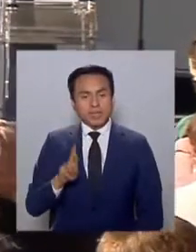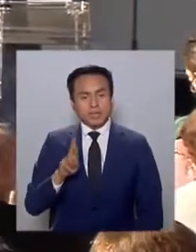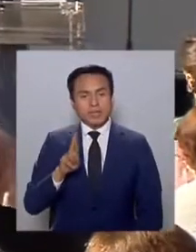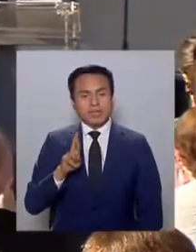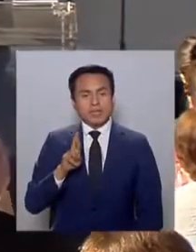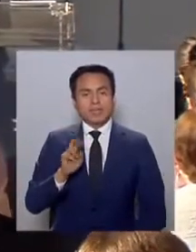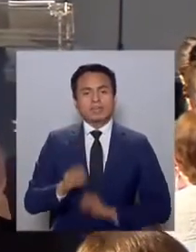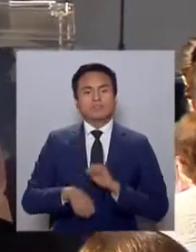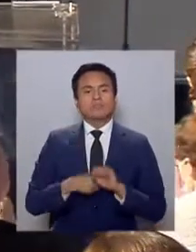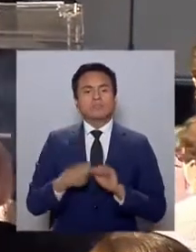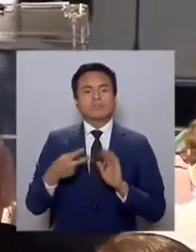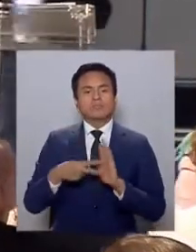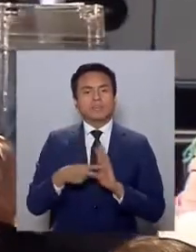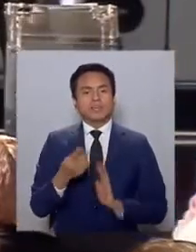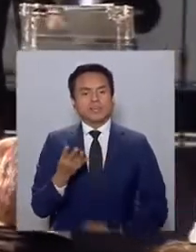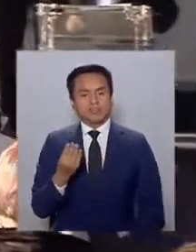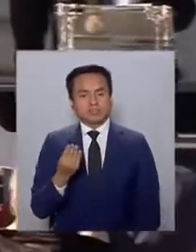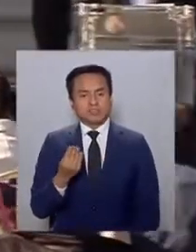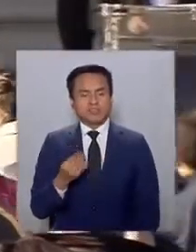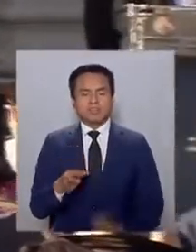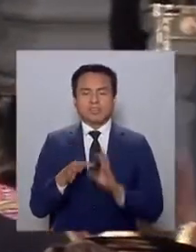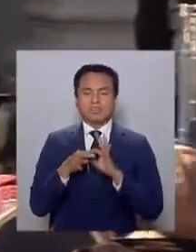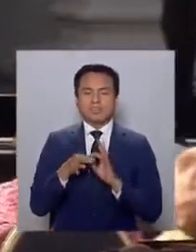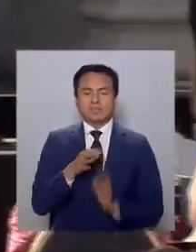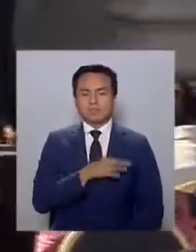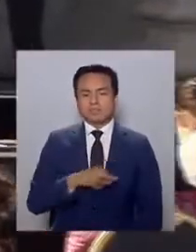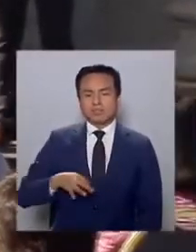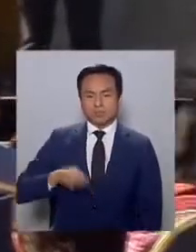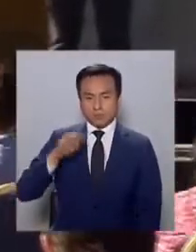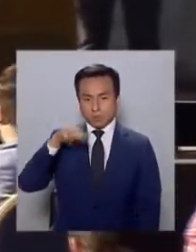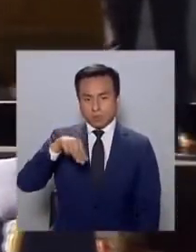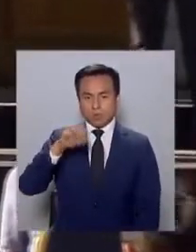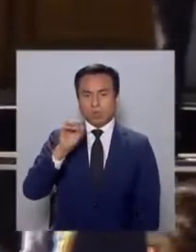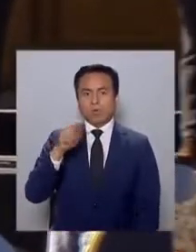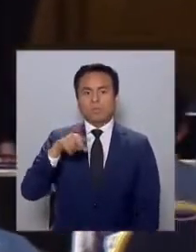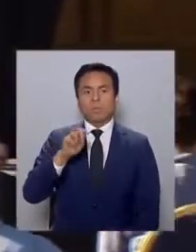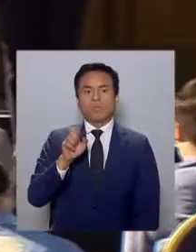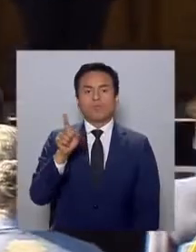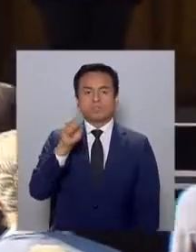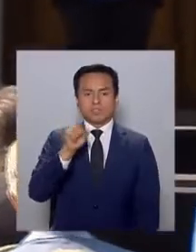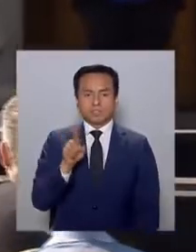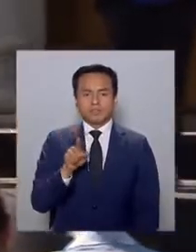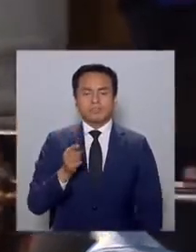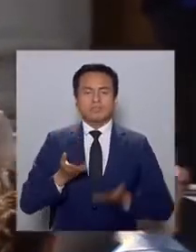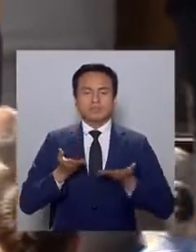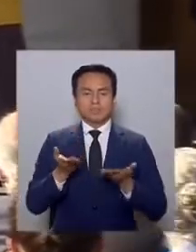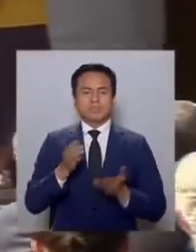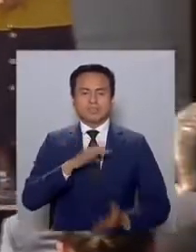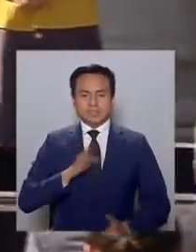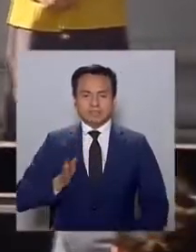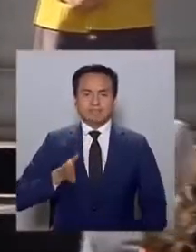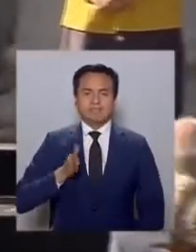desde 2014. Gracias, ministro Montes, por seguir al servicio de Chile.